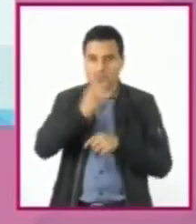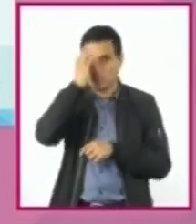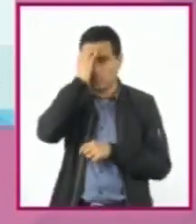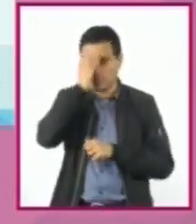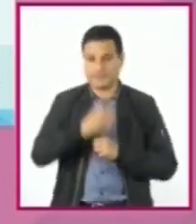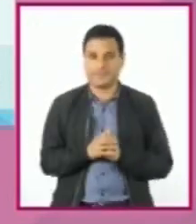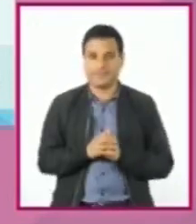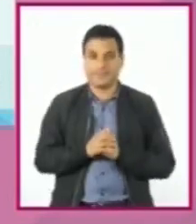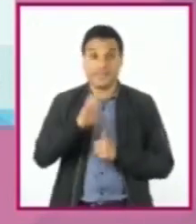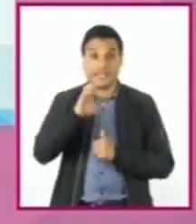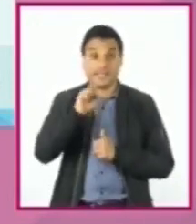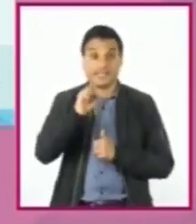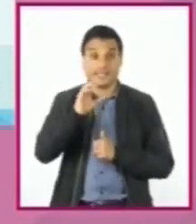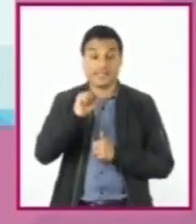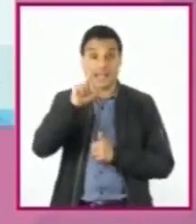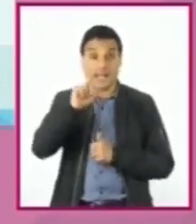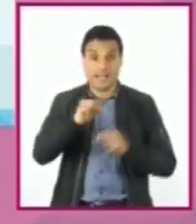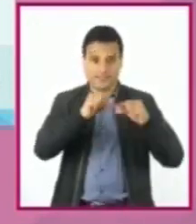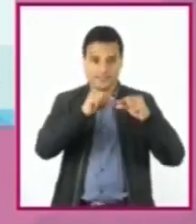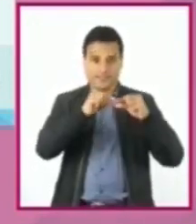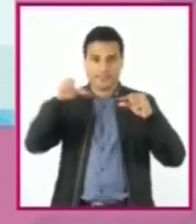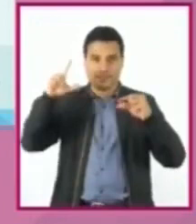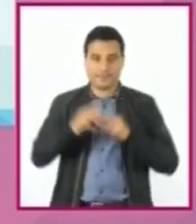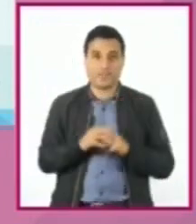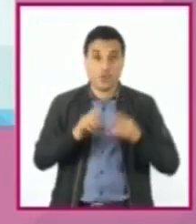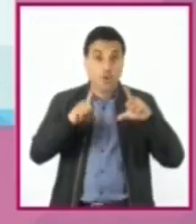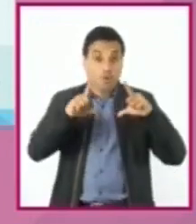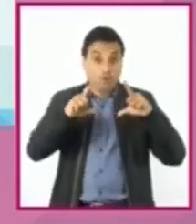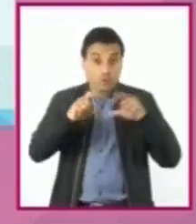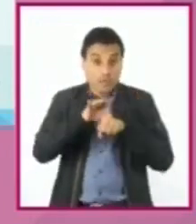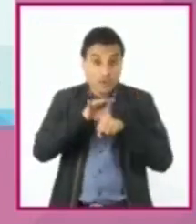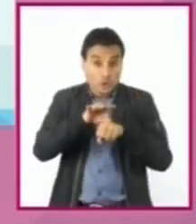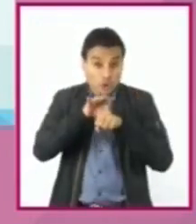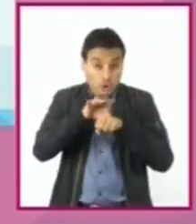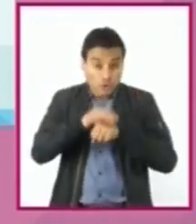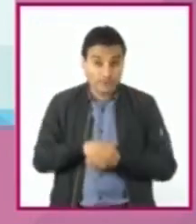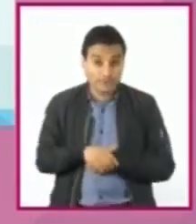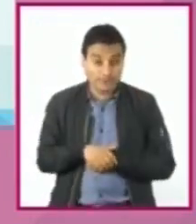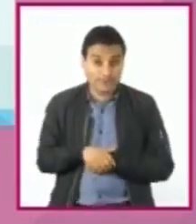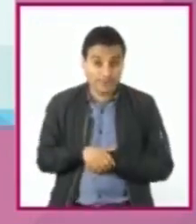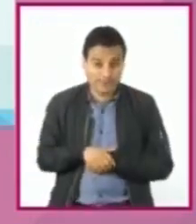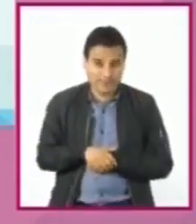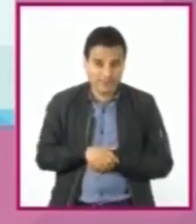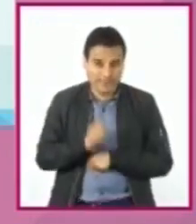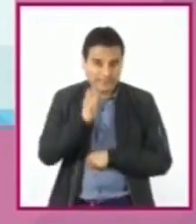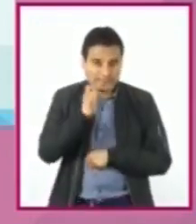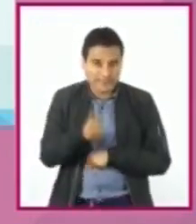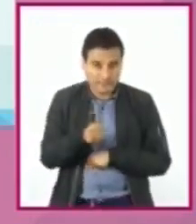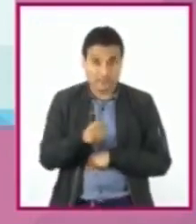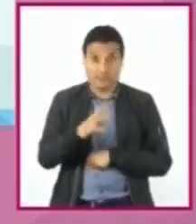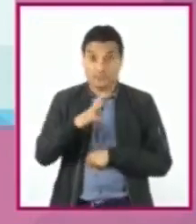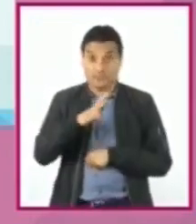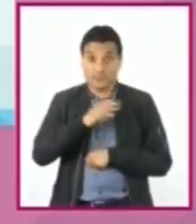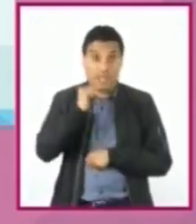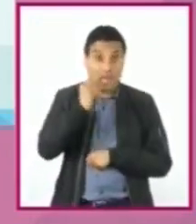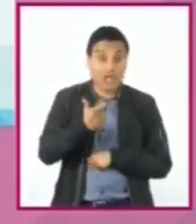La escala es grande y, por ser fotografías reales del espacio geográfico, no muestran